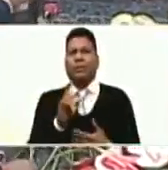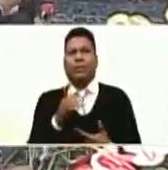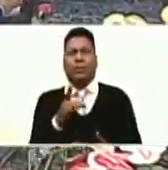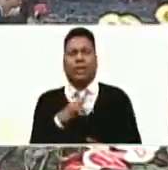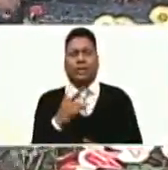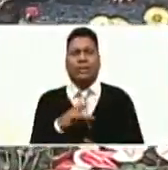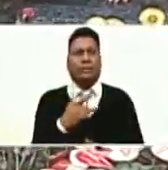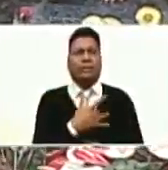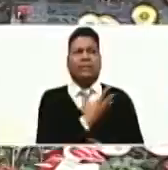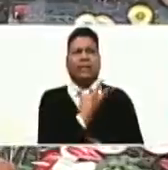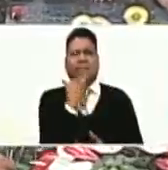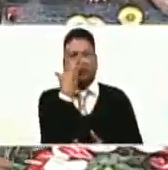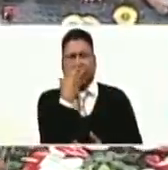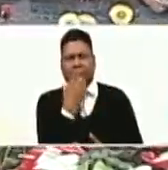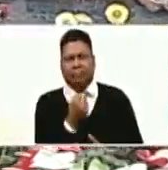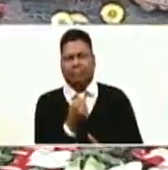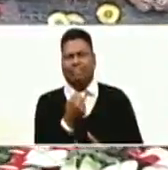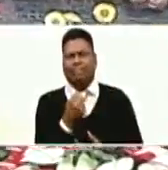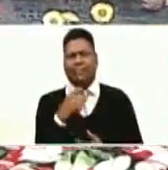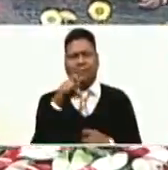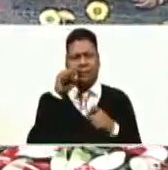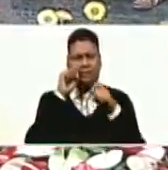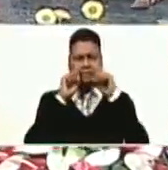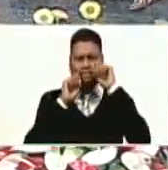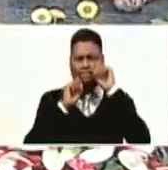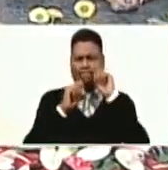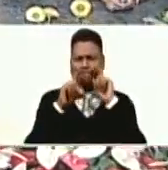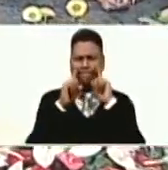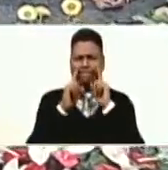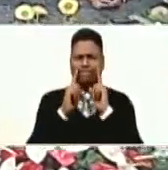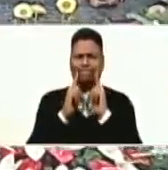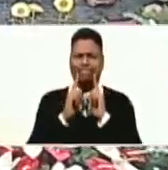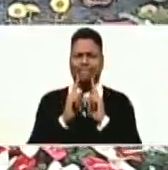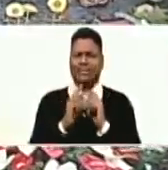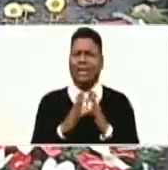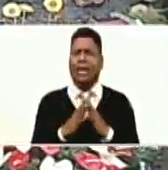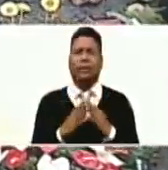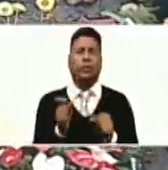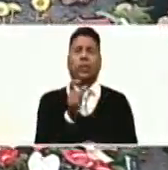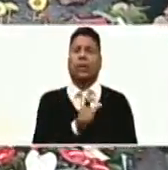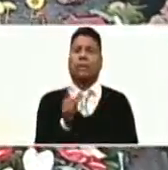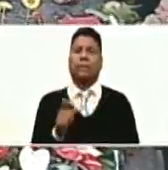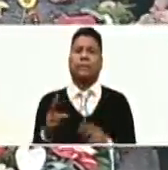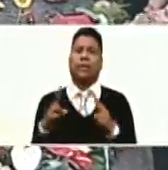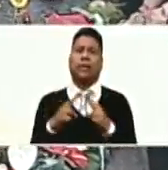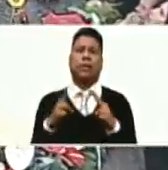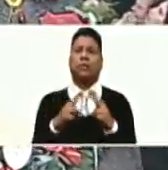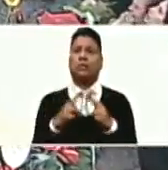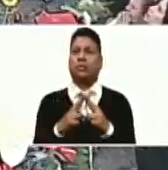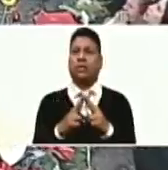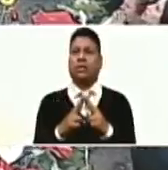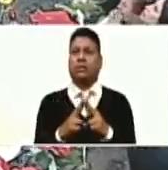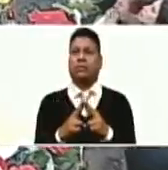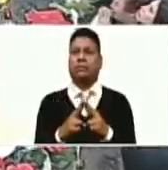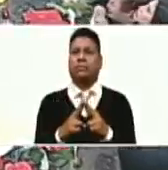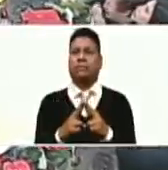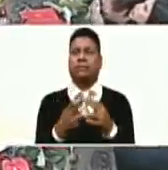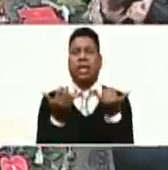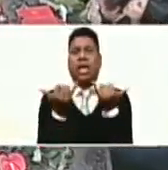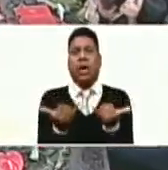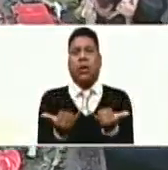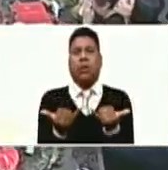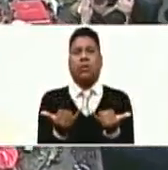sentimiento, las miradas, las lágrimas que brotan de los ojos de muchos de quienes conocieron al comandante y que hoy se encuentran